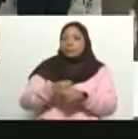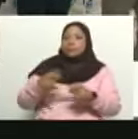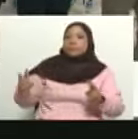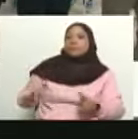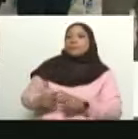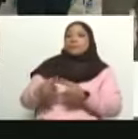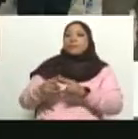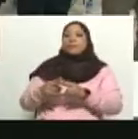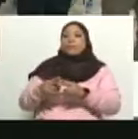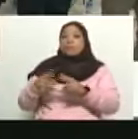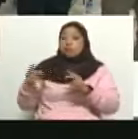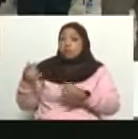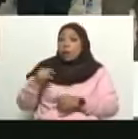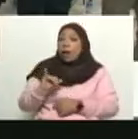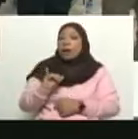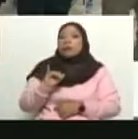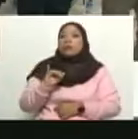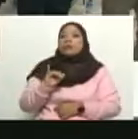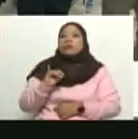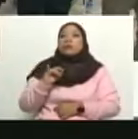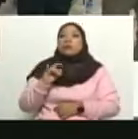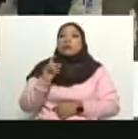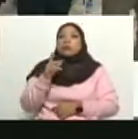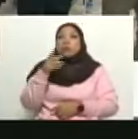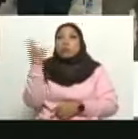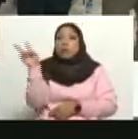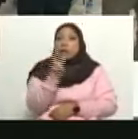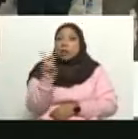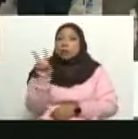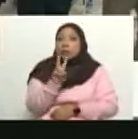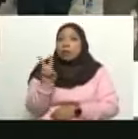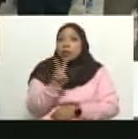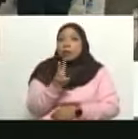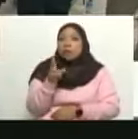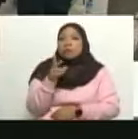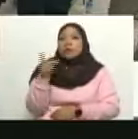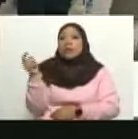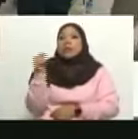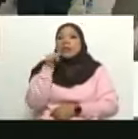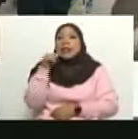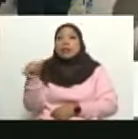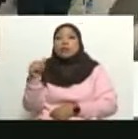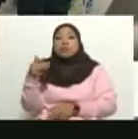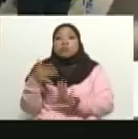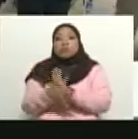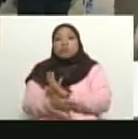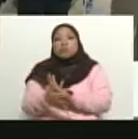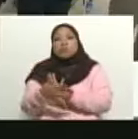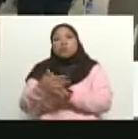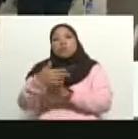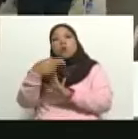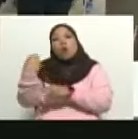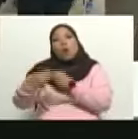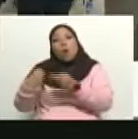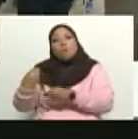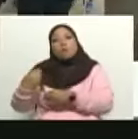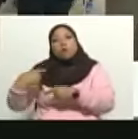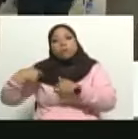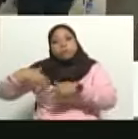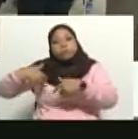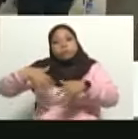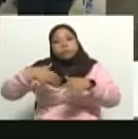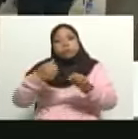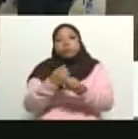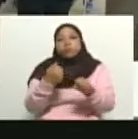de Palenque y precisamente el canciller venezolano hablaba sobre la denuncia contra la instrumentalización de la migración con